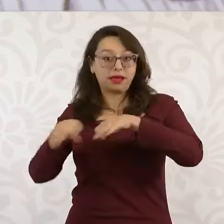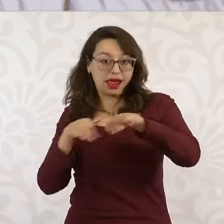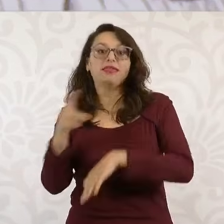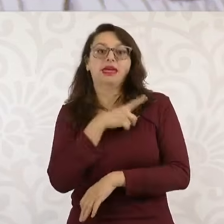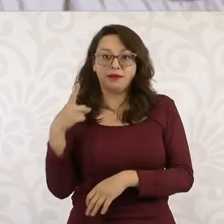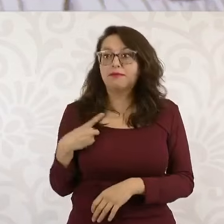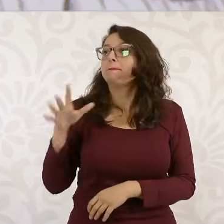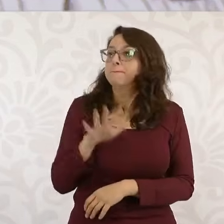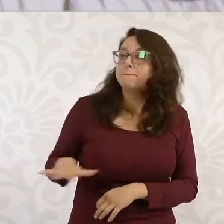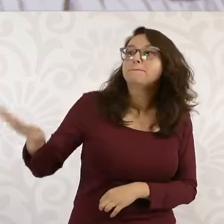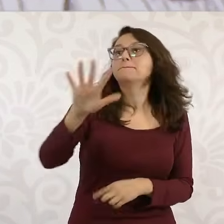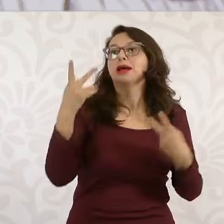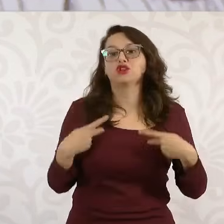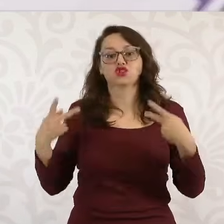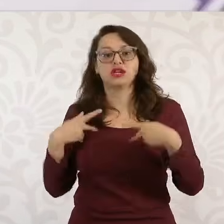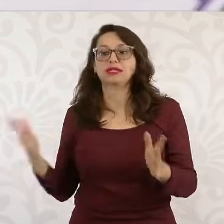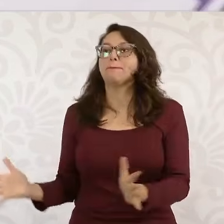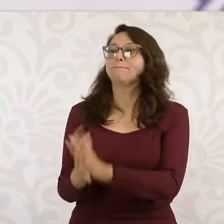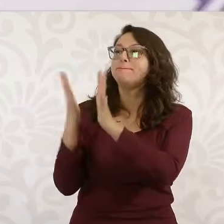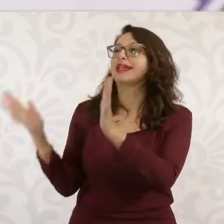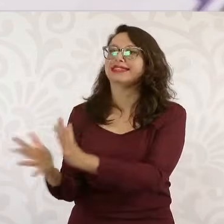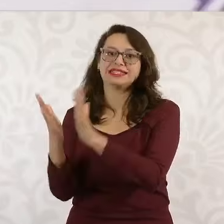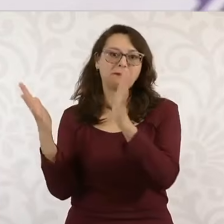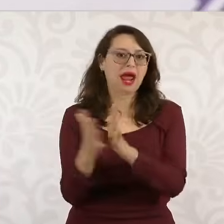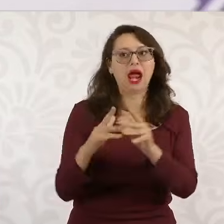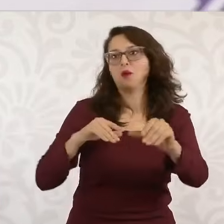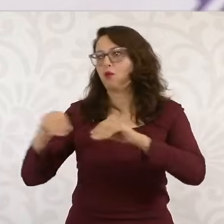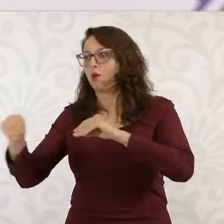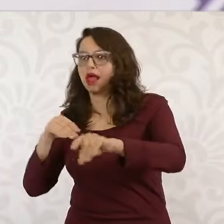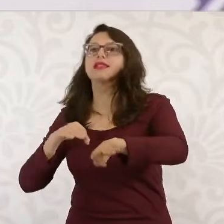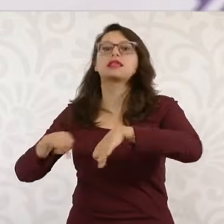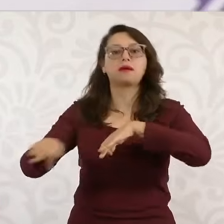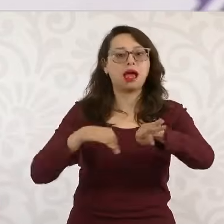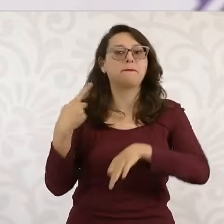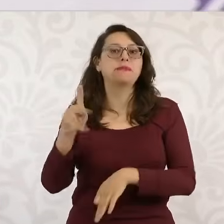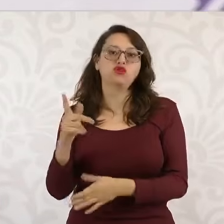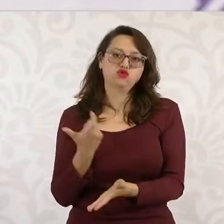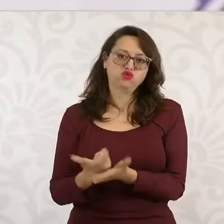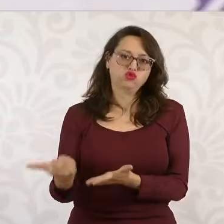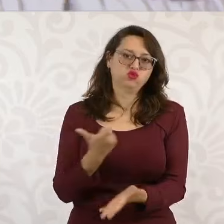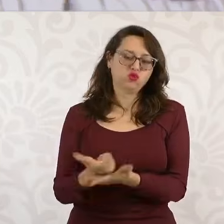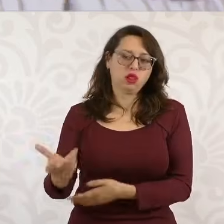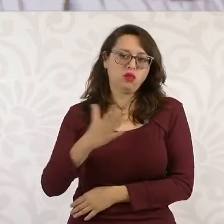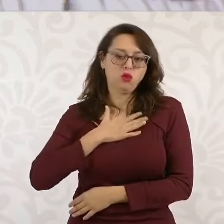participativa, pero con sueldos racionales, no las grandes burocracias, no